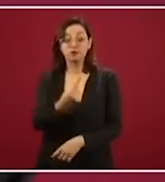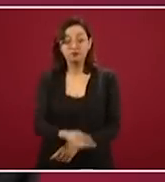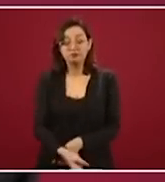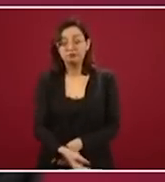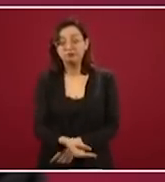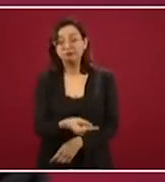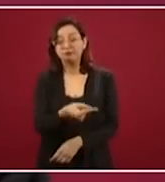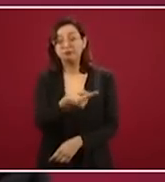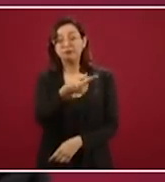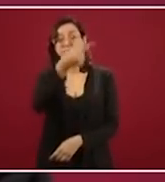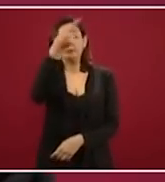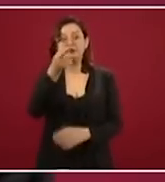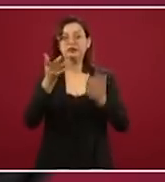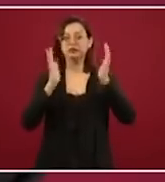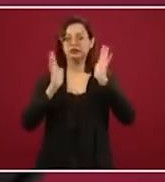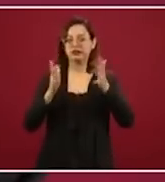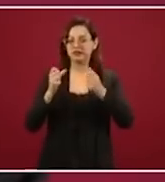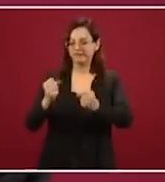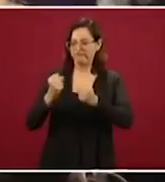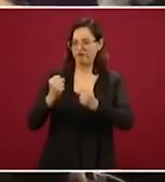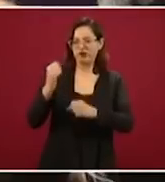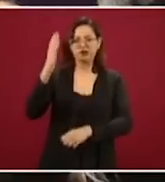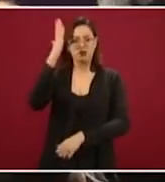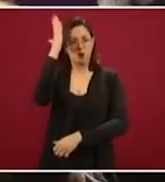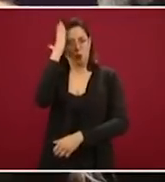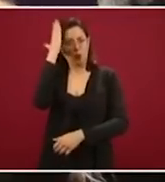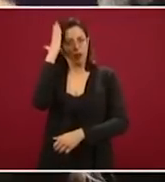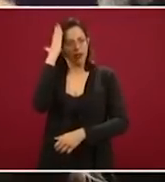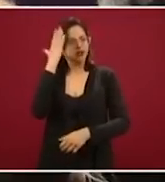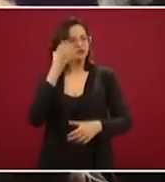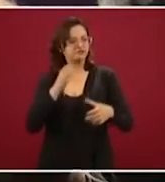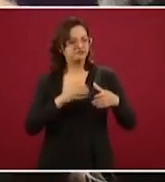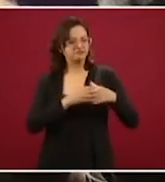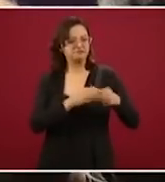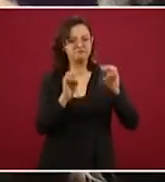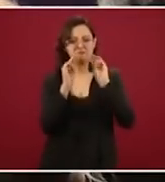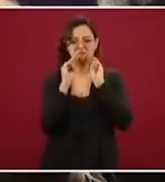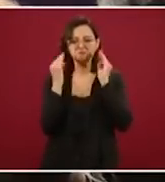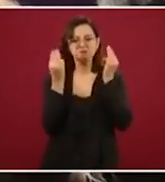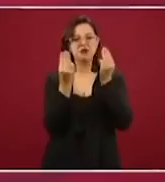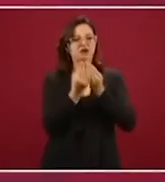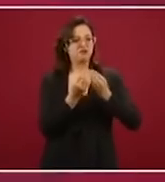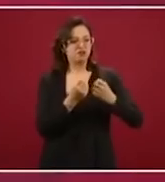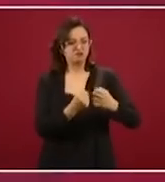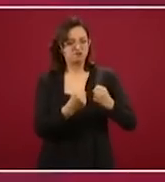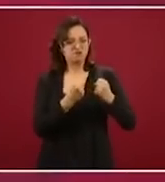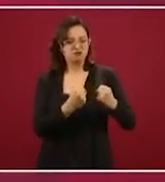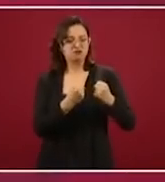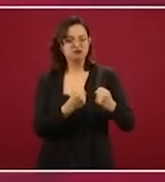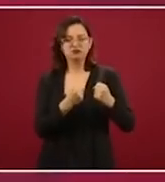y que tenían ya sicarios bajo sus órdenes,